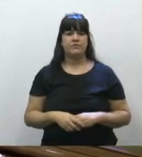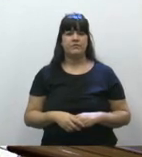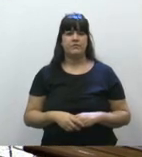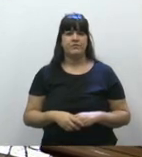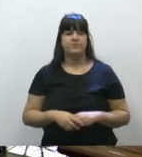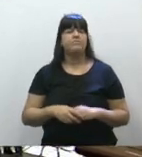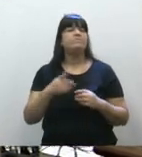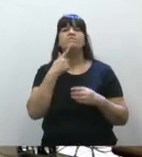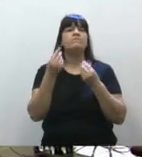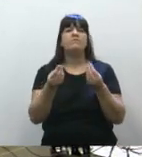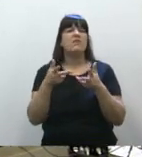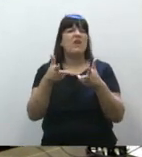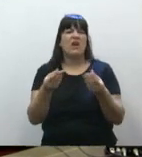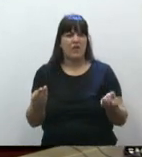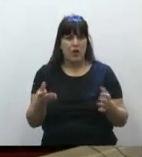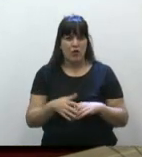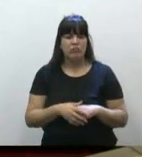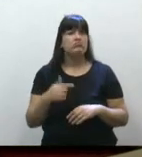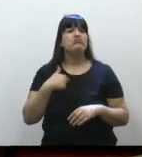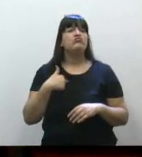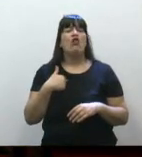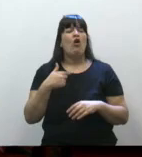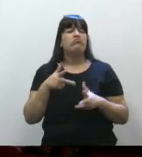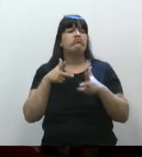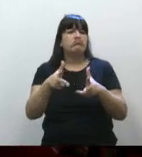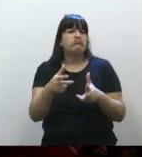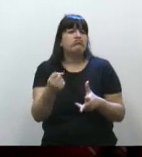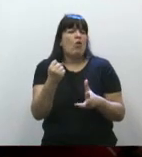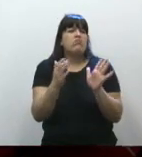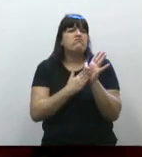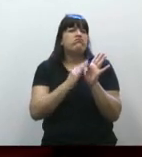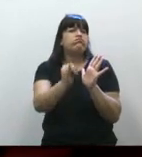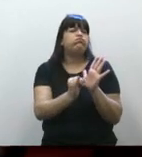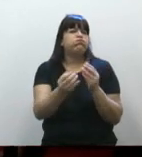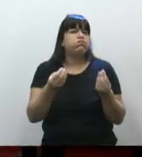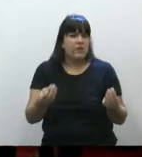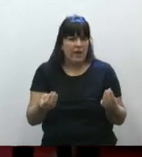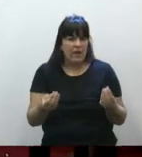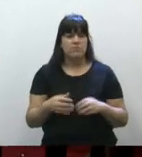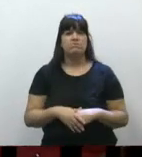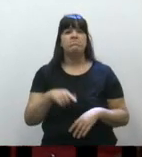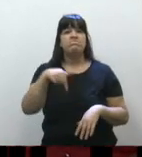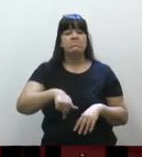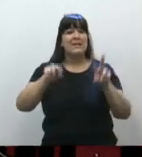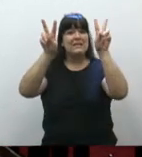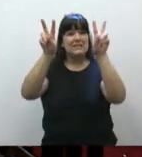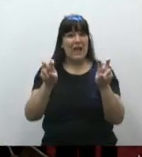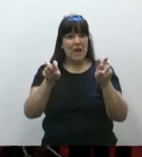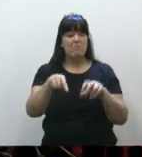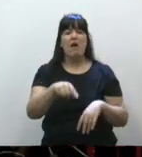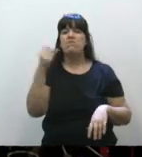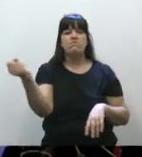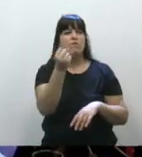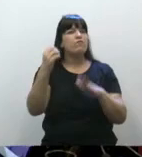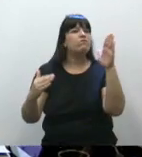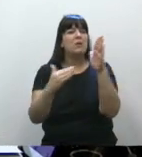que digo que vengo a sostener acá que estamos hablando de un tema que fundamentalmente